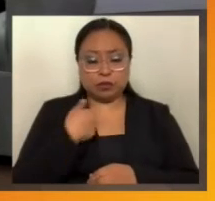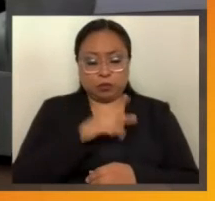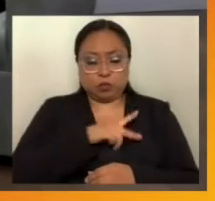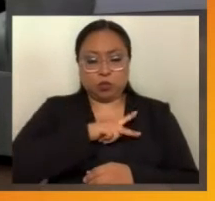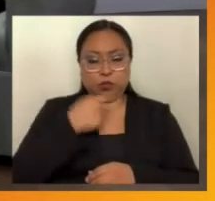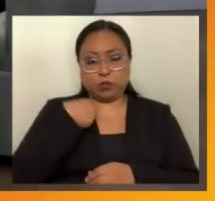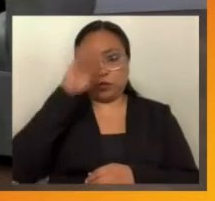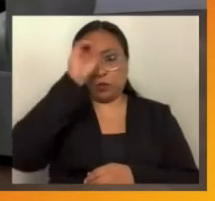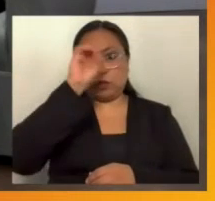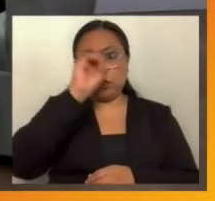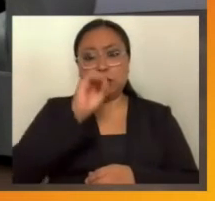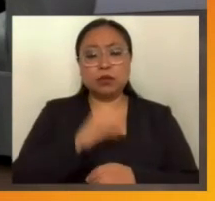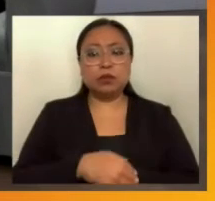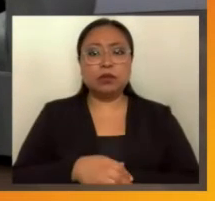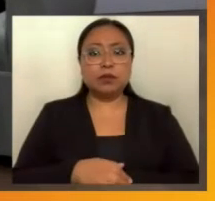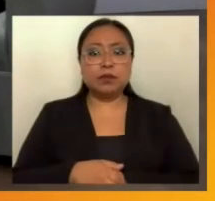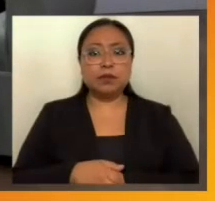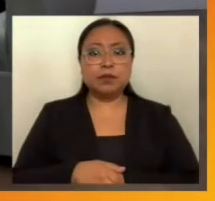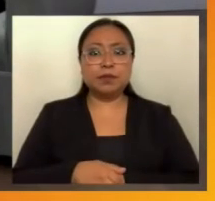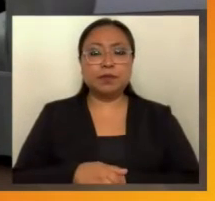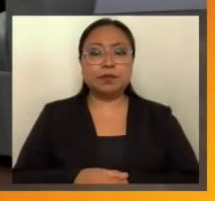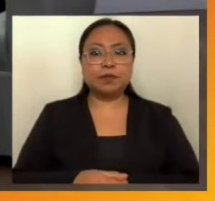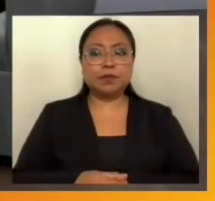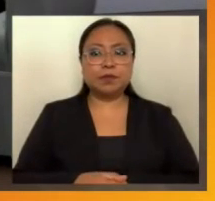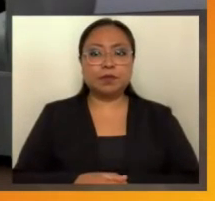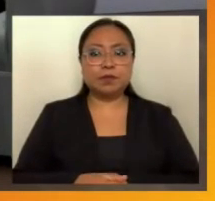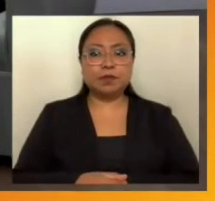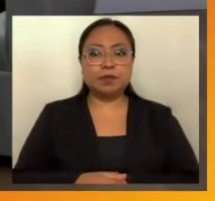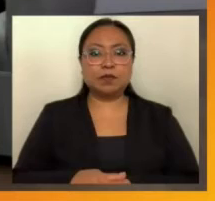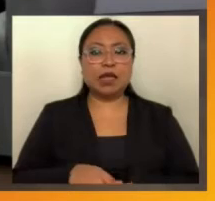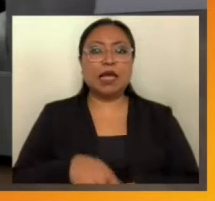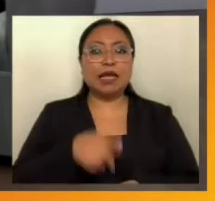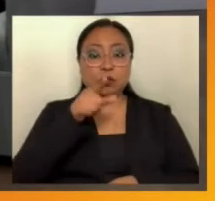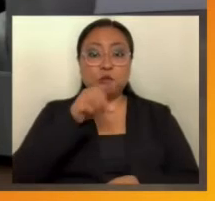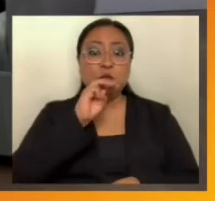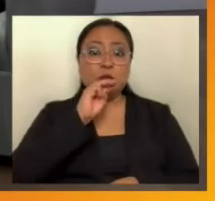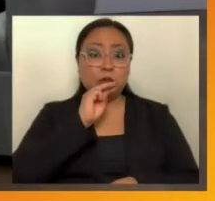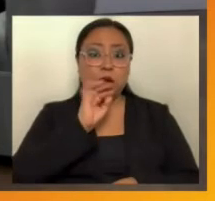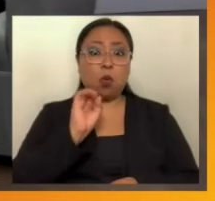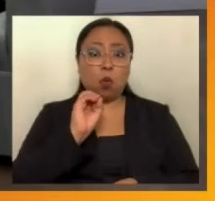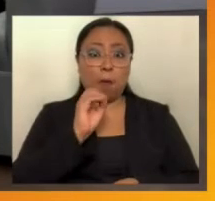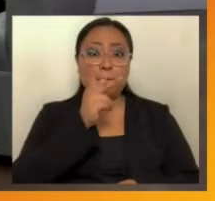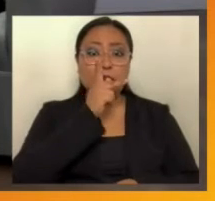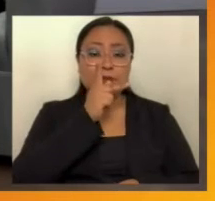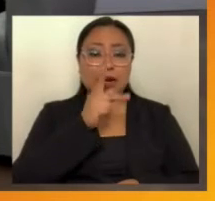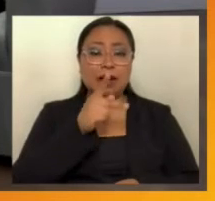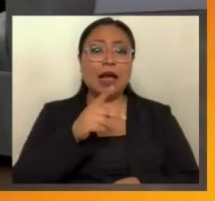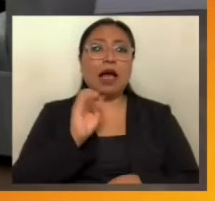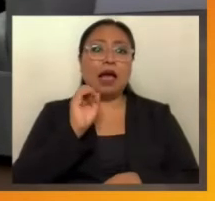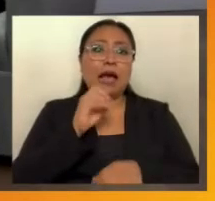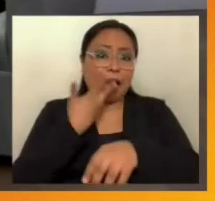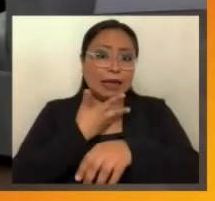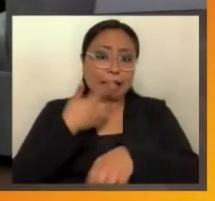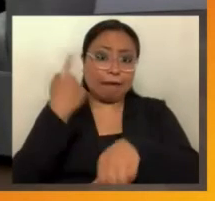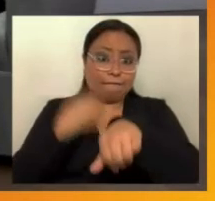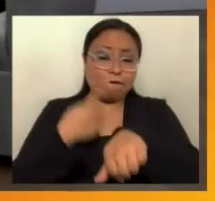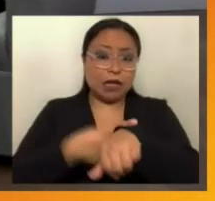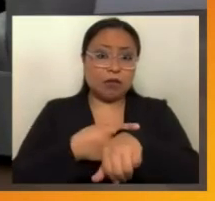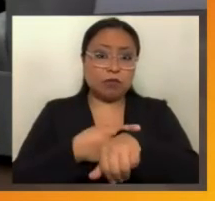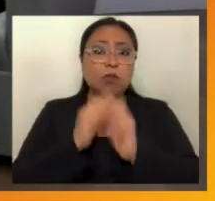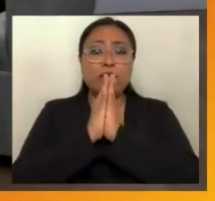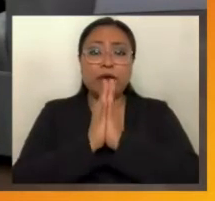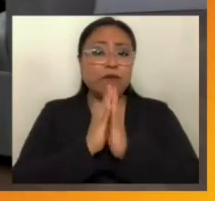opinión, es que si son hijos de pacientes con alguna enfermedad, pues que no se callen nada, que hablen con